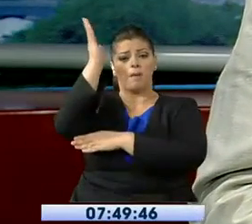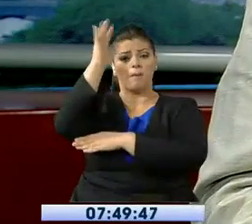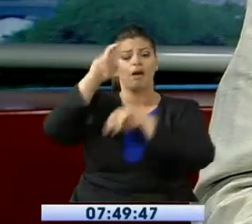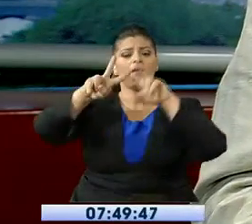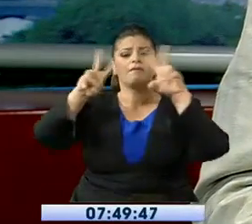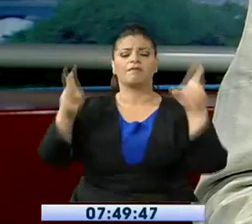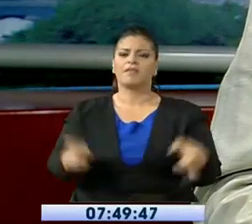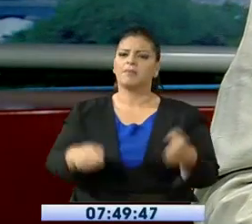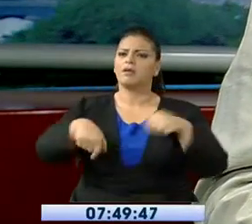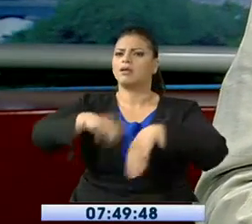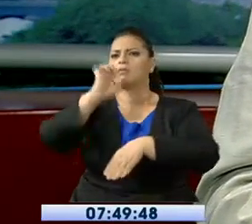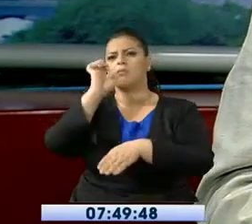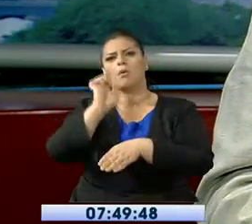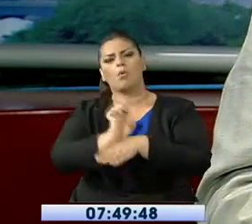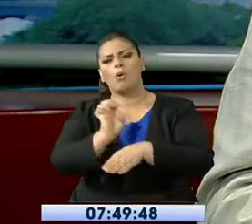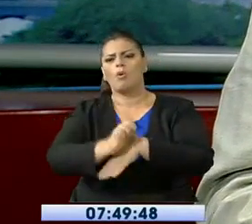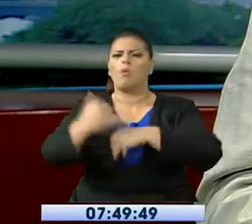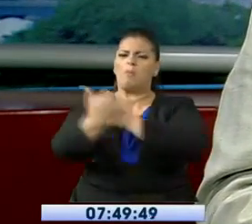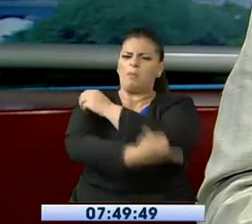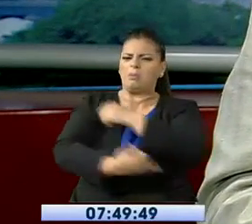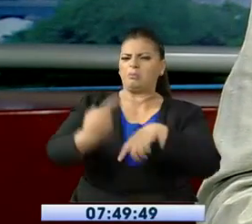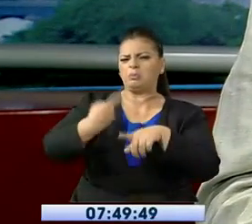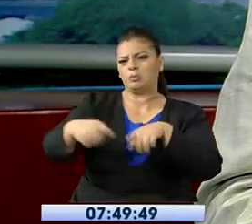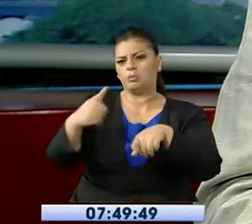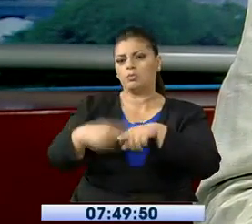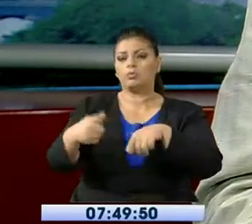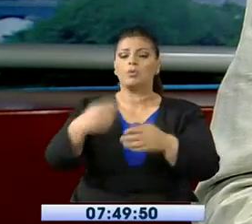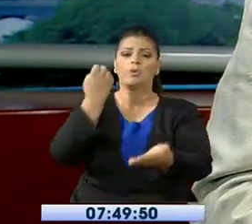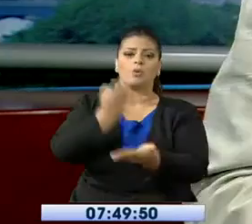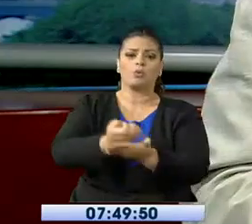y desarrollo. Esto sucedió en la ESPOL.